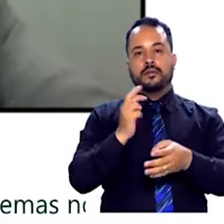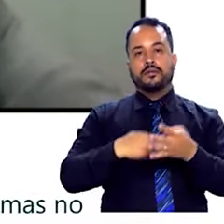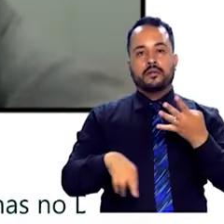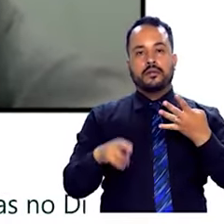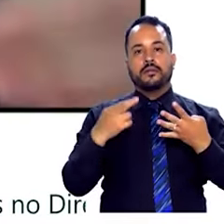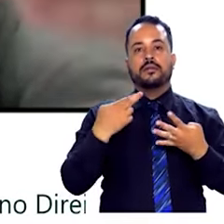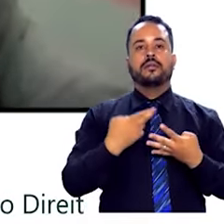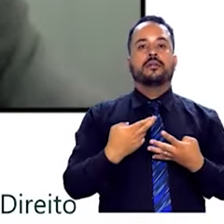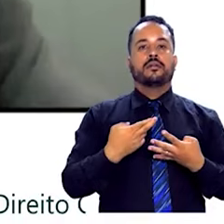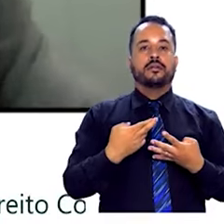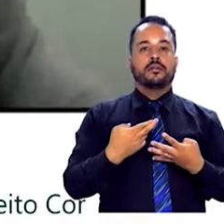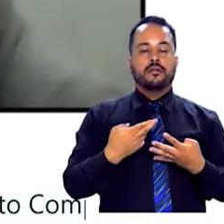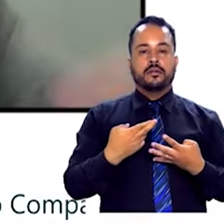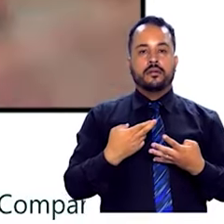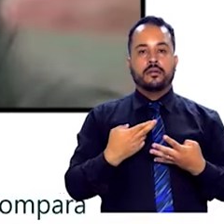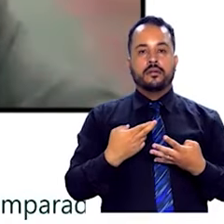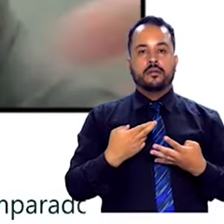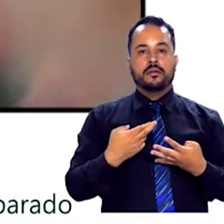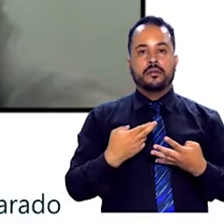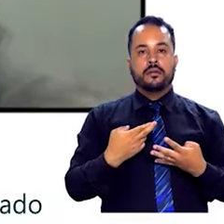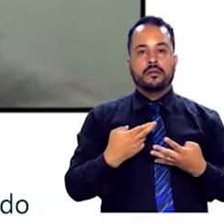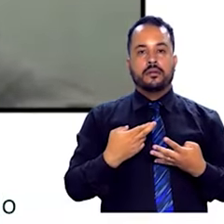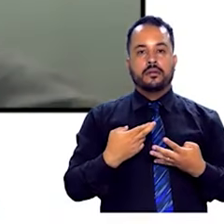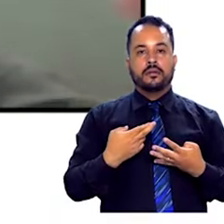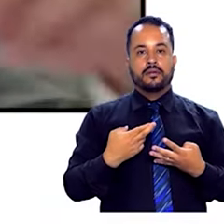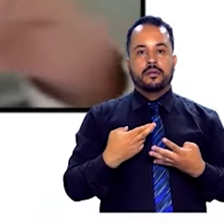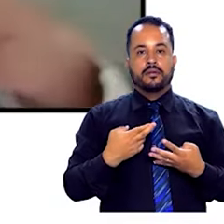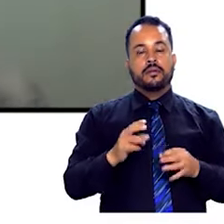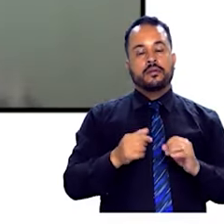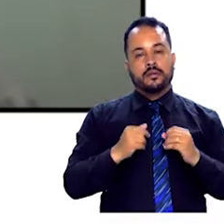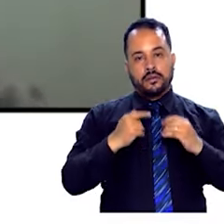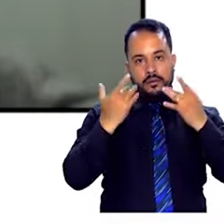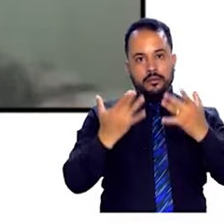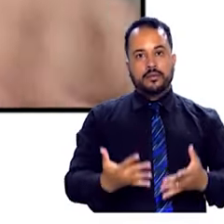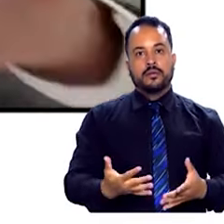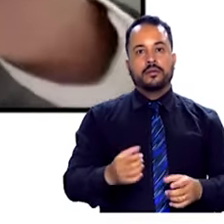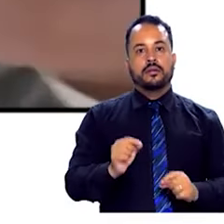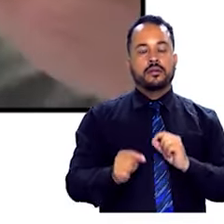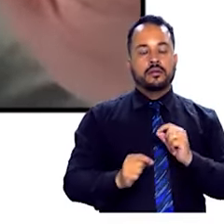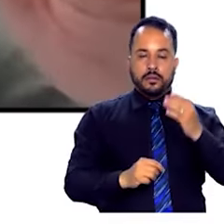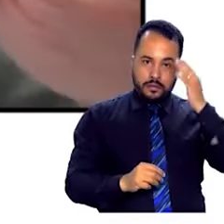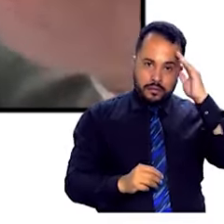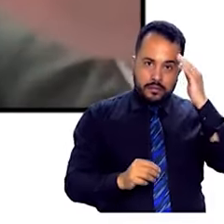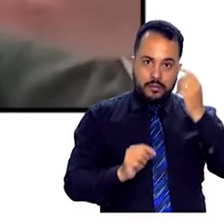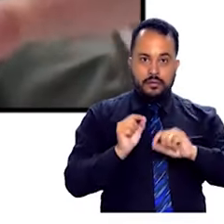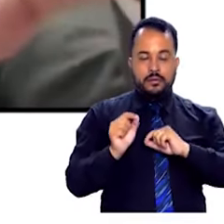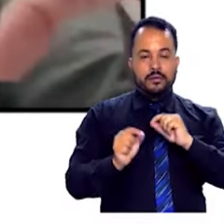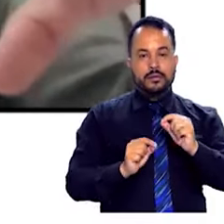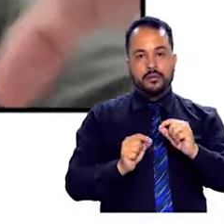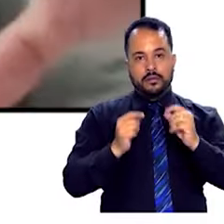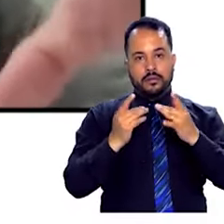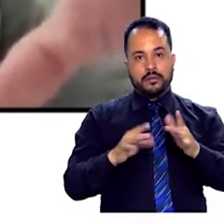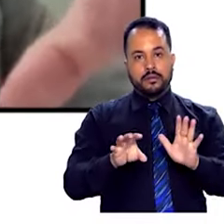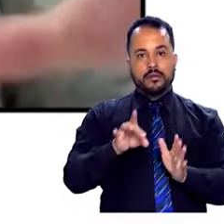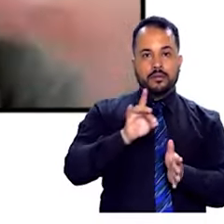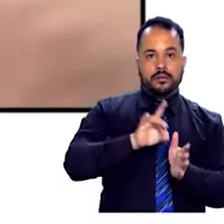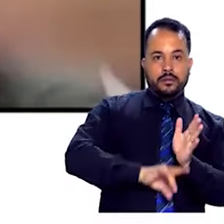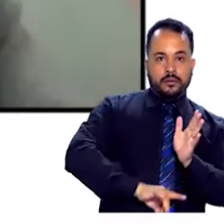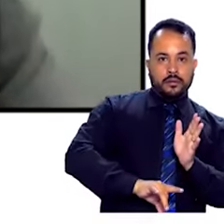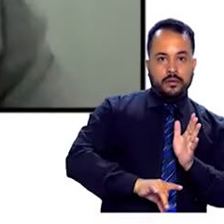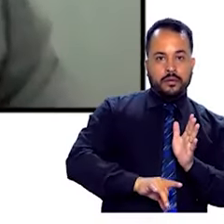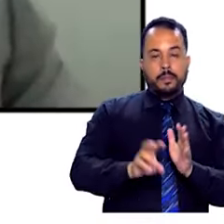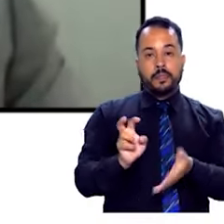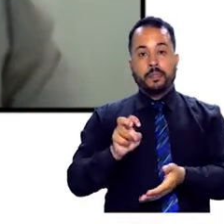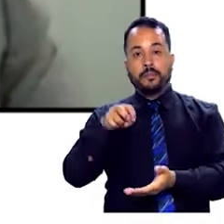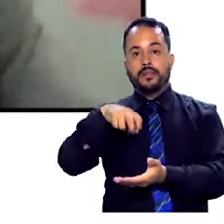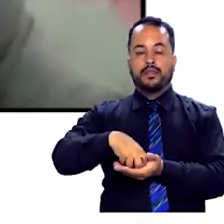hechos en el derecho común deder Entonces la corte el recurso ordinario no